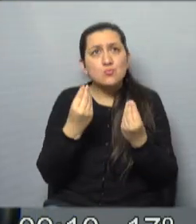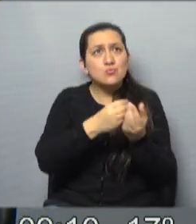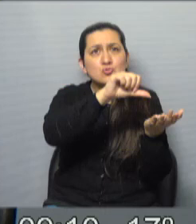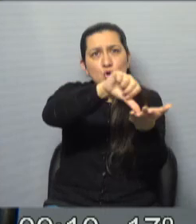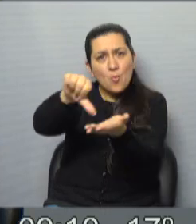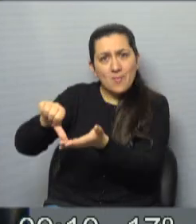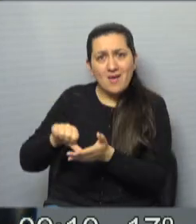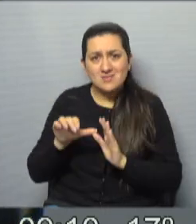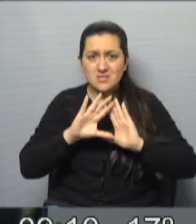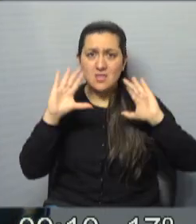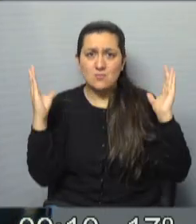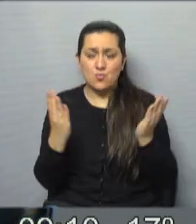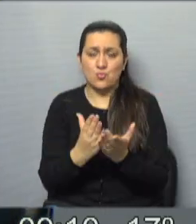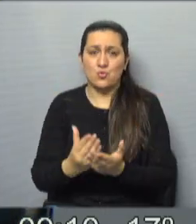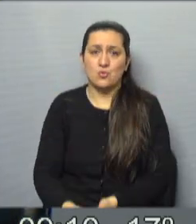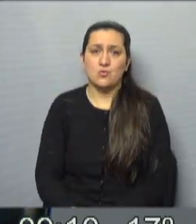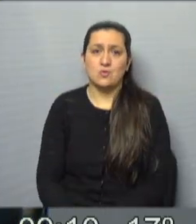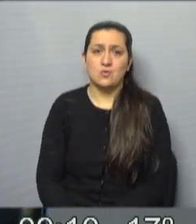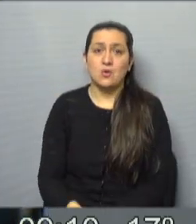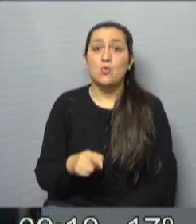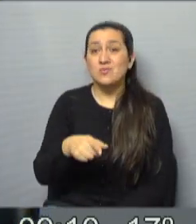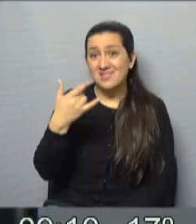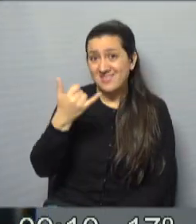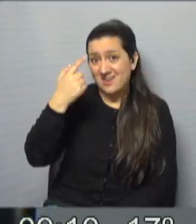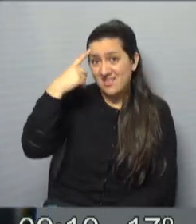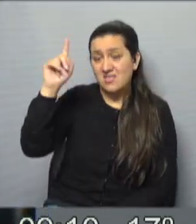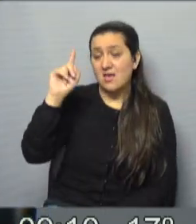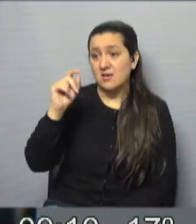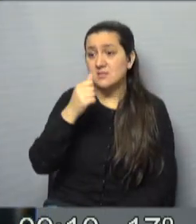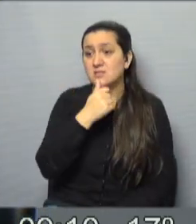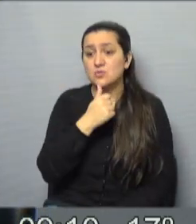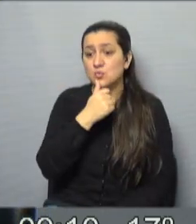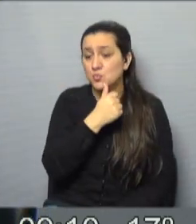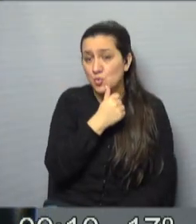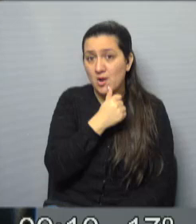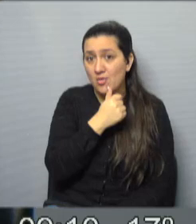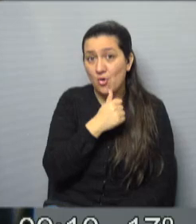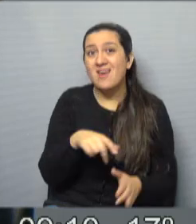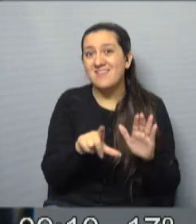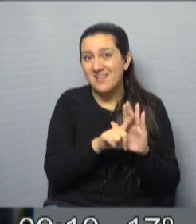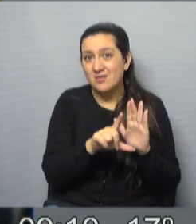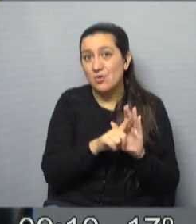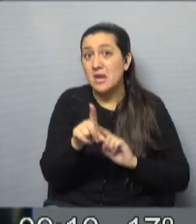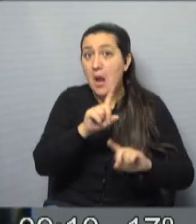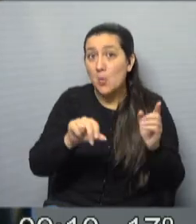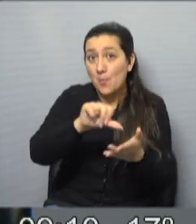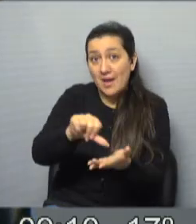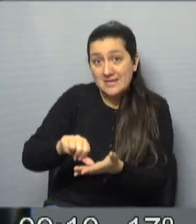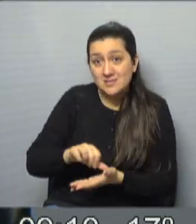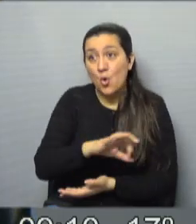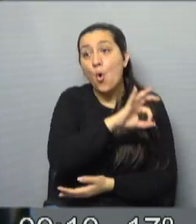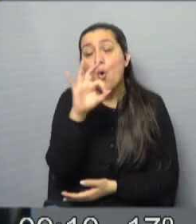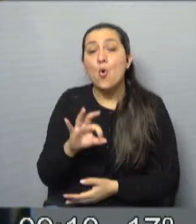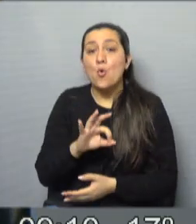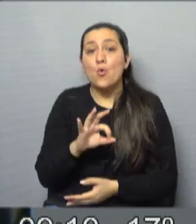partes del mundo. ¿Y ustedes tienen idea de que se haya resuelto legislativamente en algún país o todo